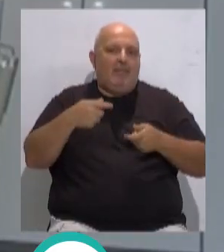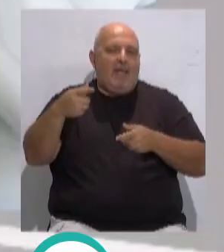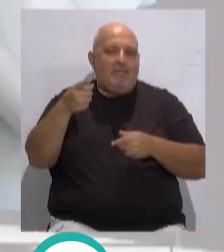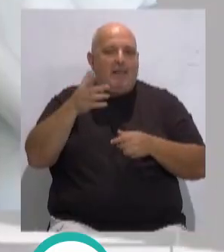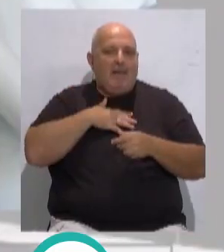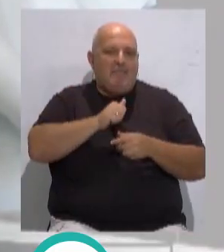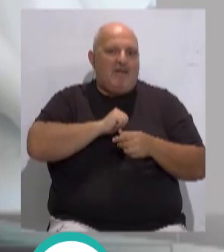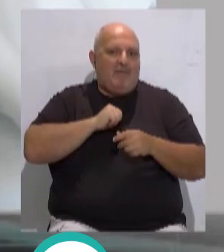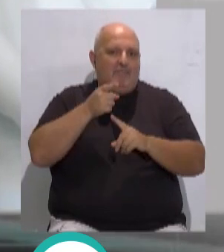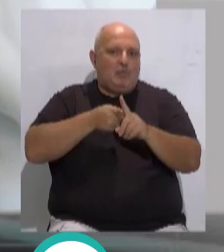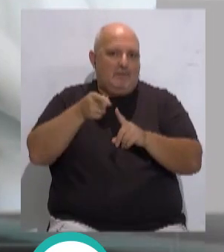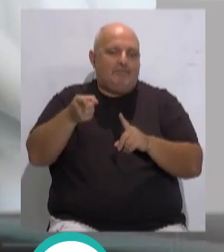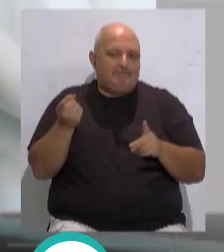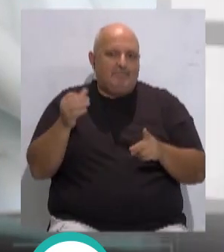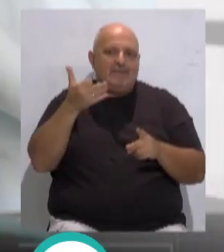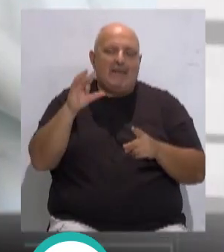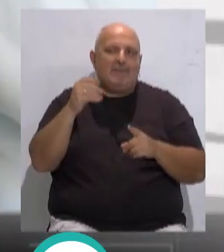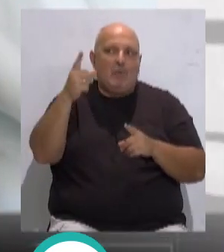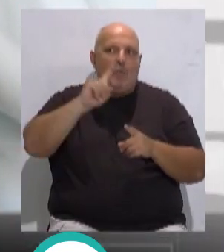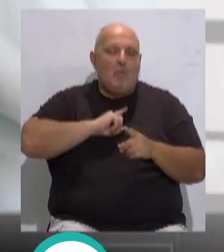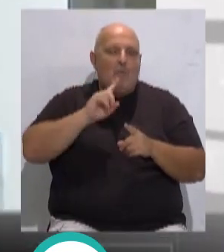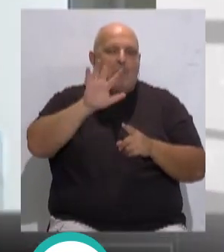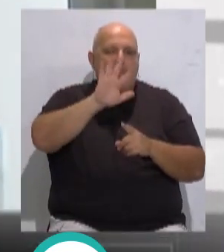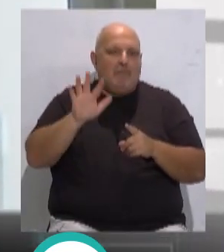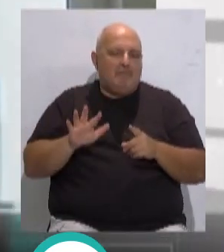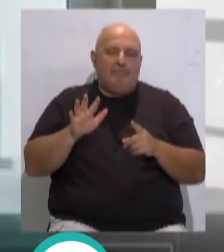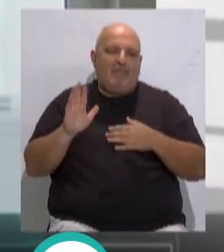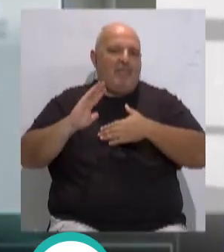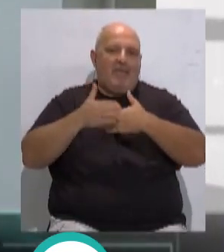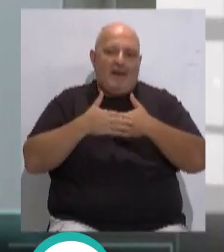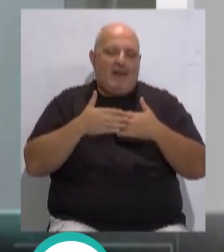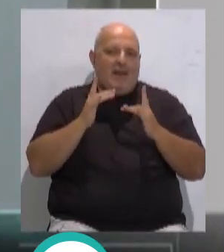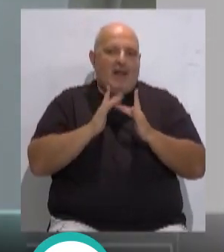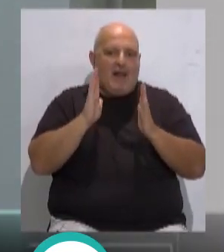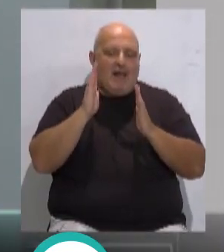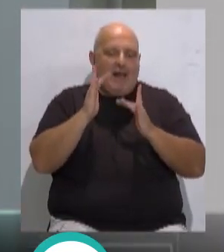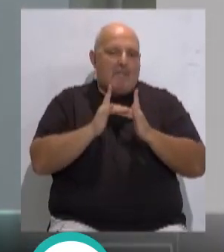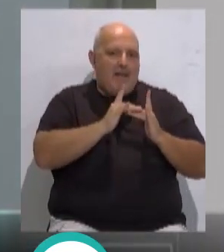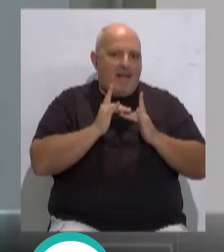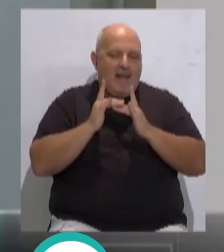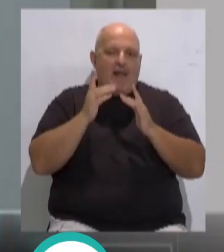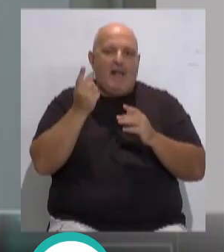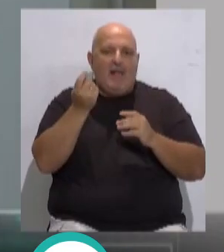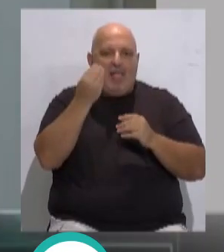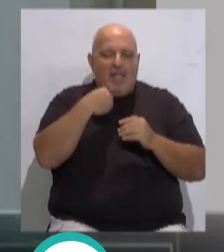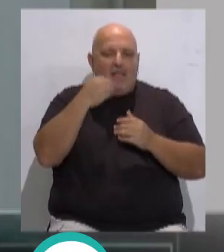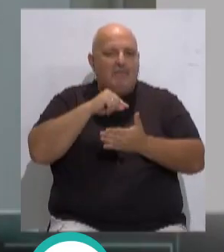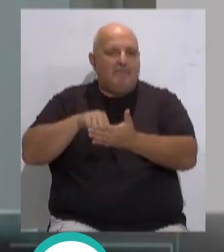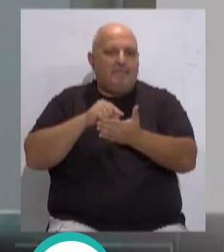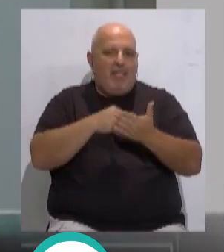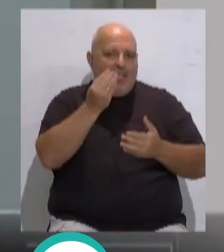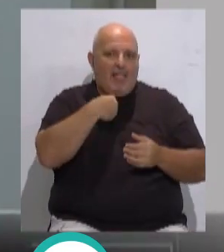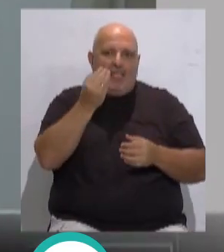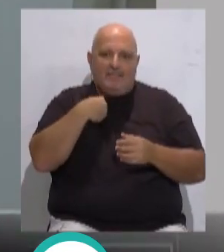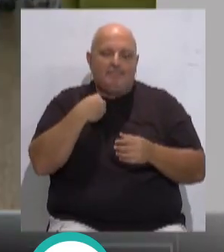privada concertada. De nuevo, el SAS nos presenta un panorama de cierre de camas, recortes de asistencia y ausencia de refuerzo en las plantillas, un